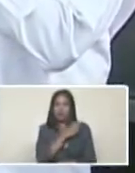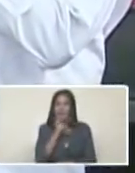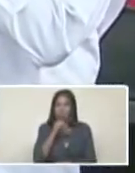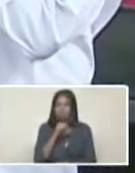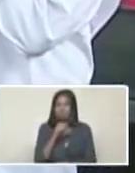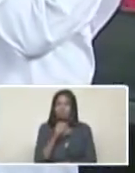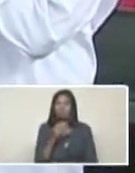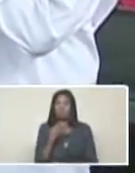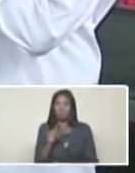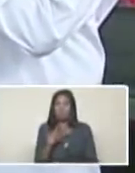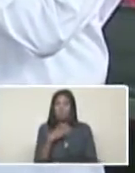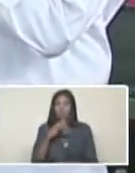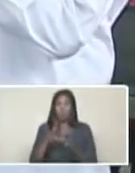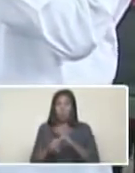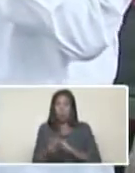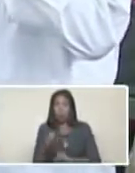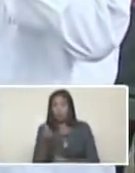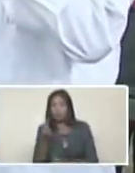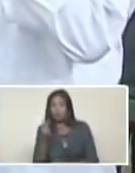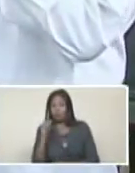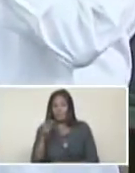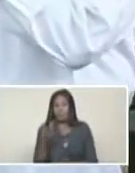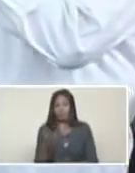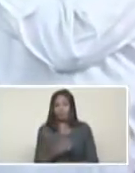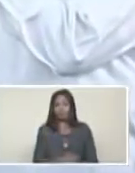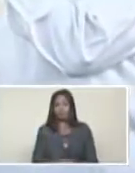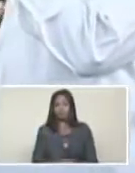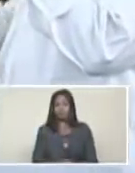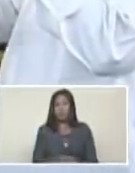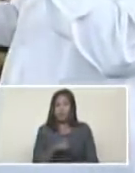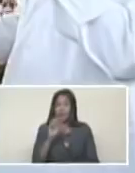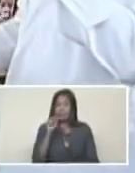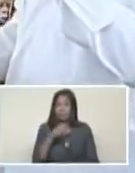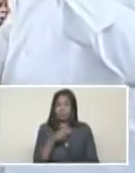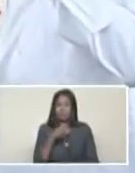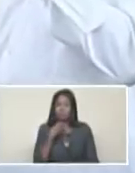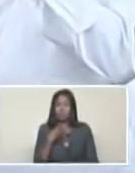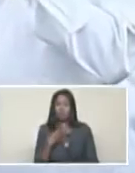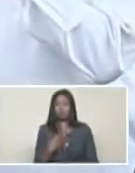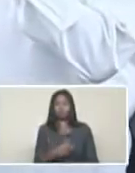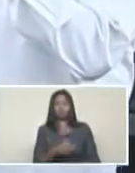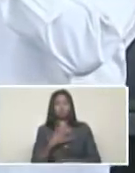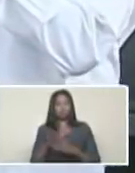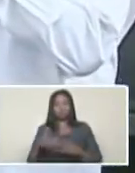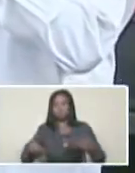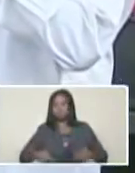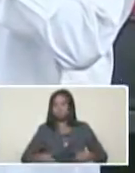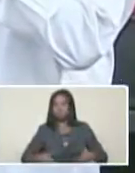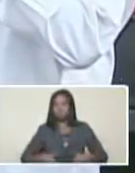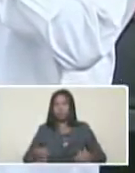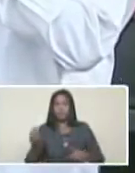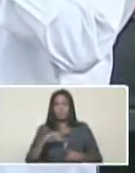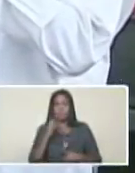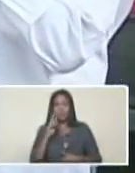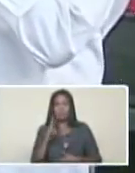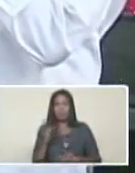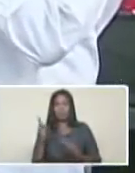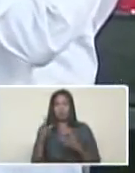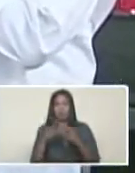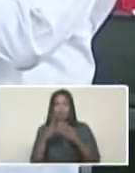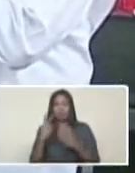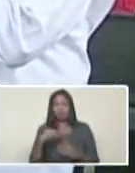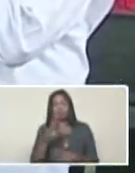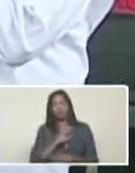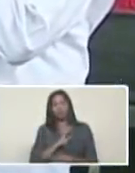cosa, nos robaron el dinero de paso, así es la cosa, vamos a parir. Y parimos, y tenemos todas